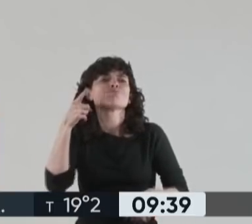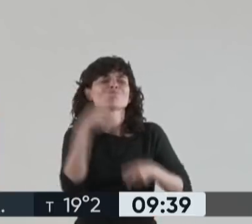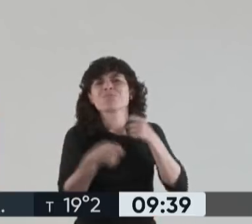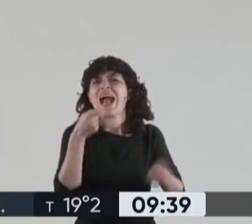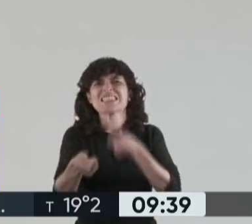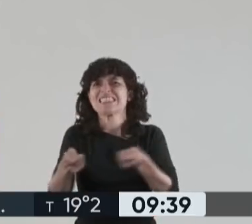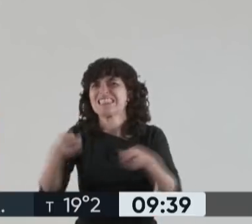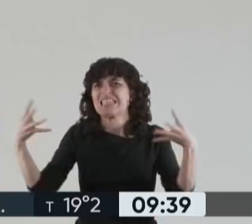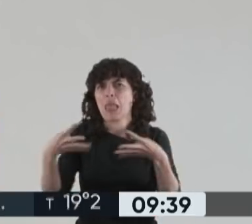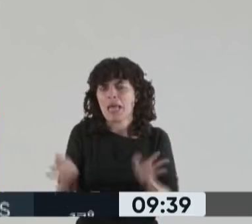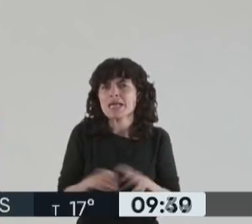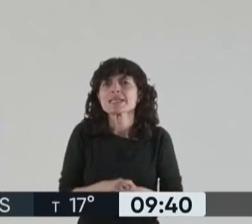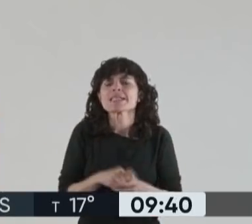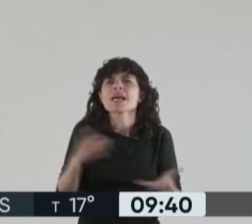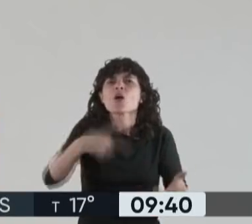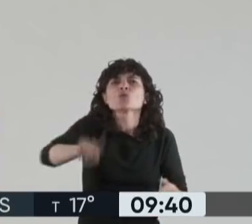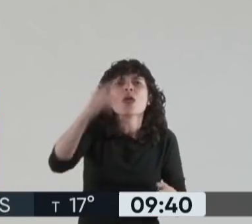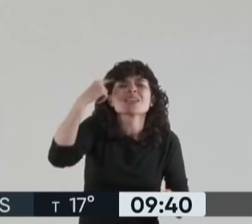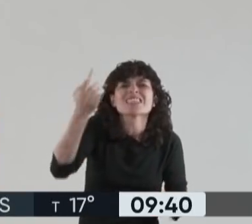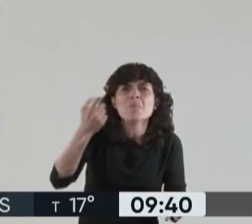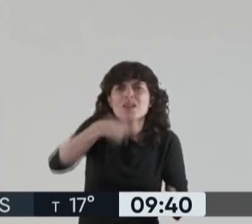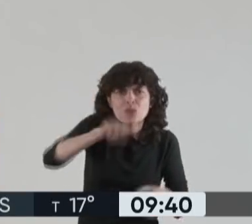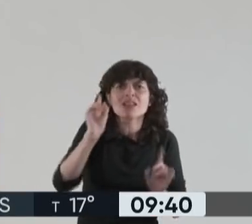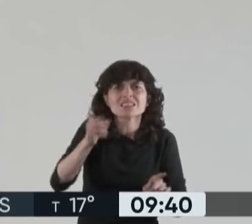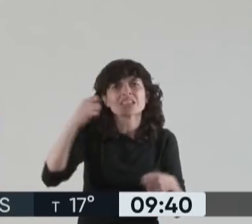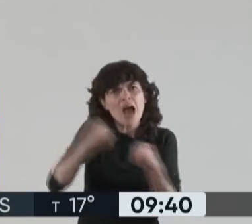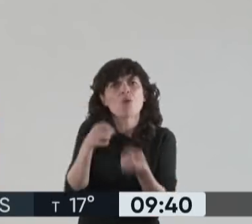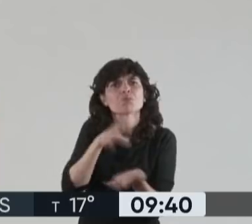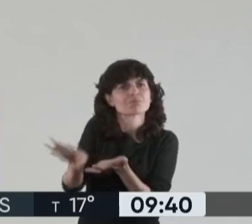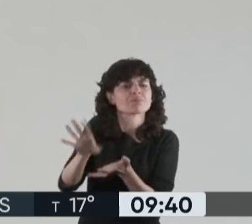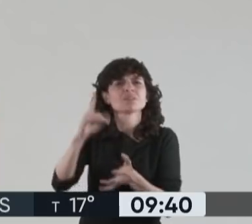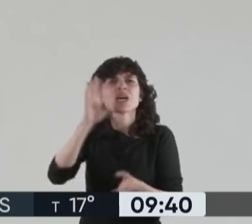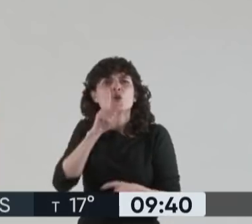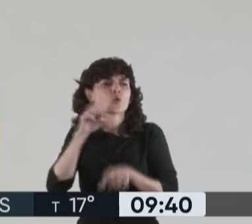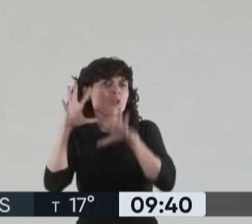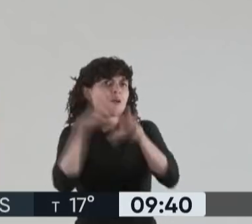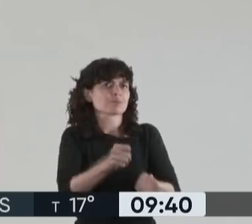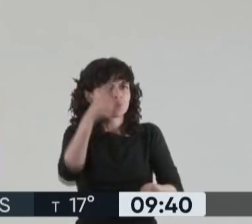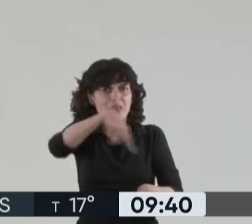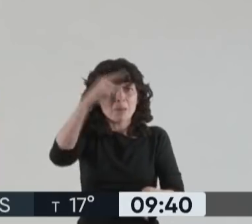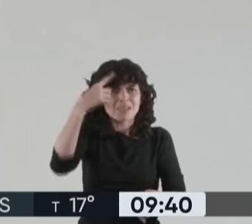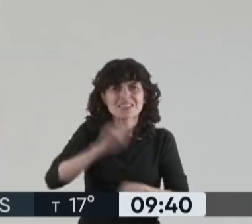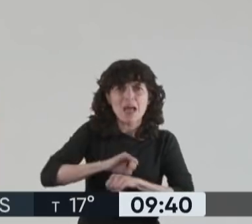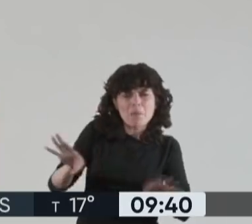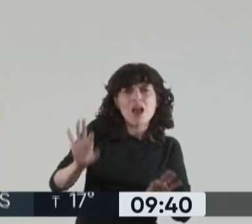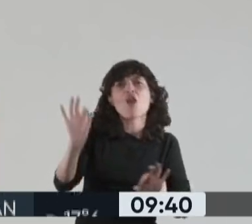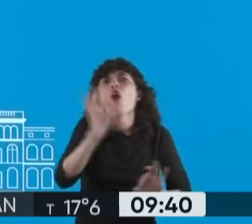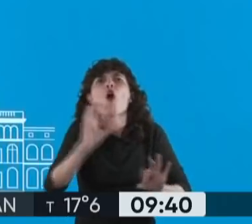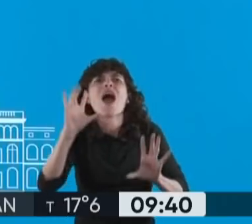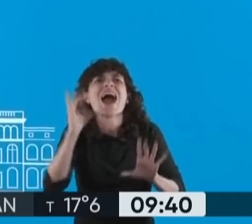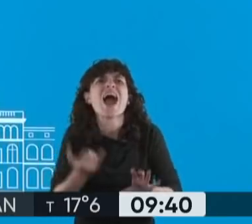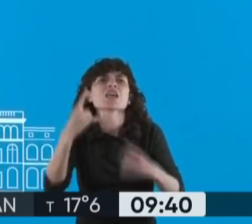inicial del rechazo a la invasión, pero si estas acciones y estas nuevas acciones ameritan un nuevo pronunciamiento de la Cancillería argentina.